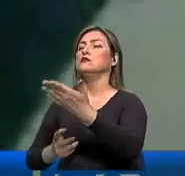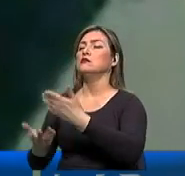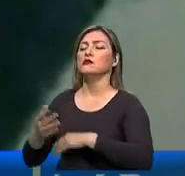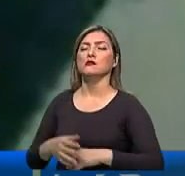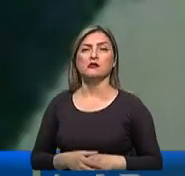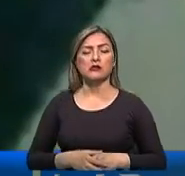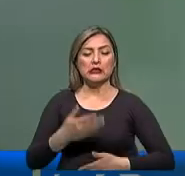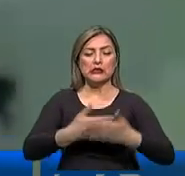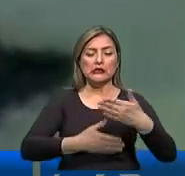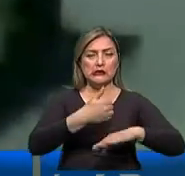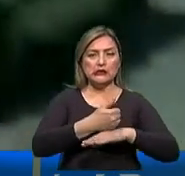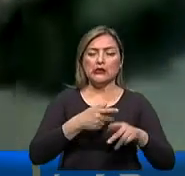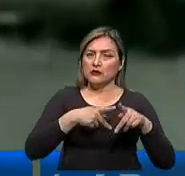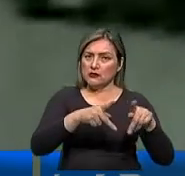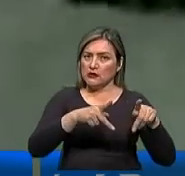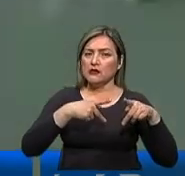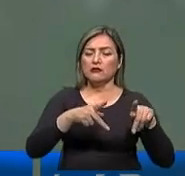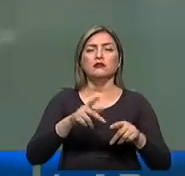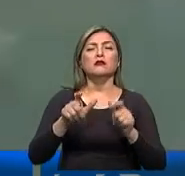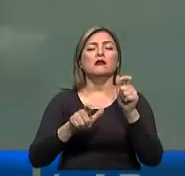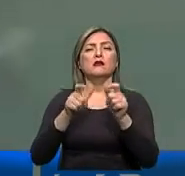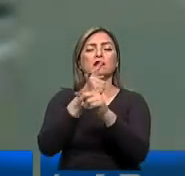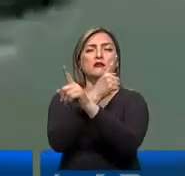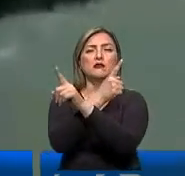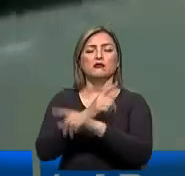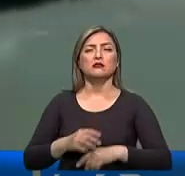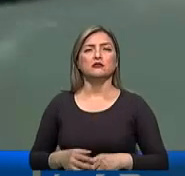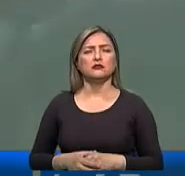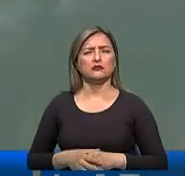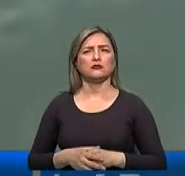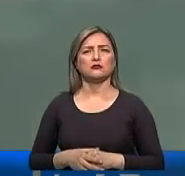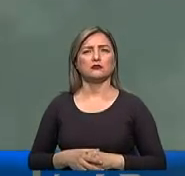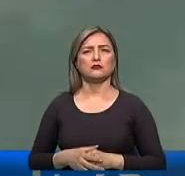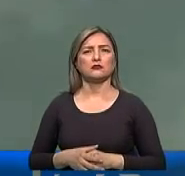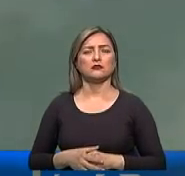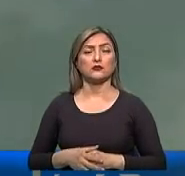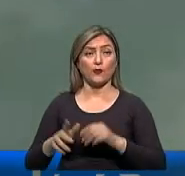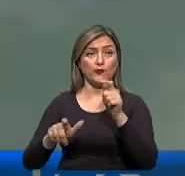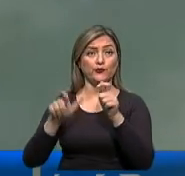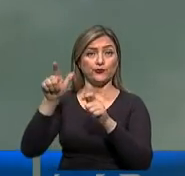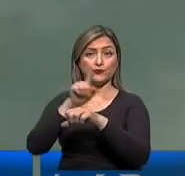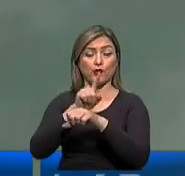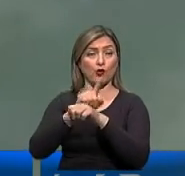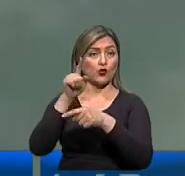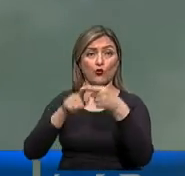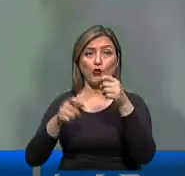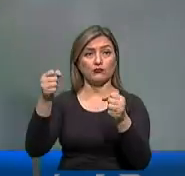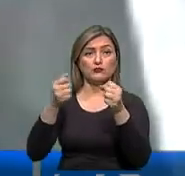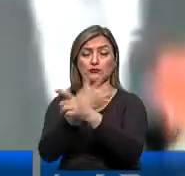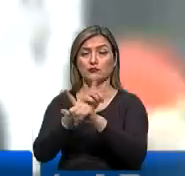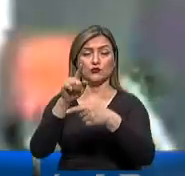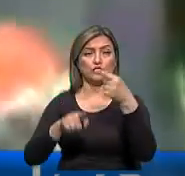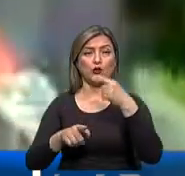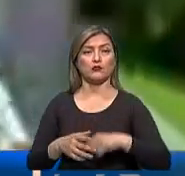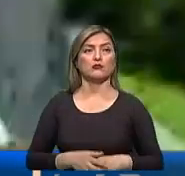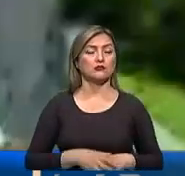ver, los salvoconductos son exclusivamente para personas con discapacidad. El personal médico ya no puede transitar libremente. No puede